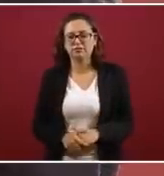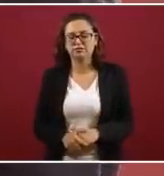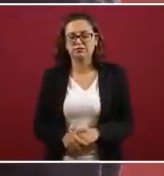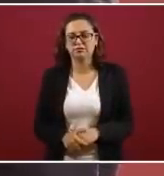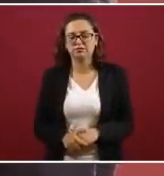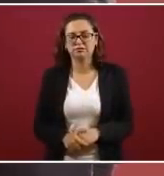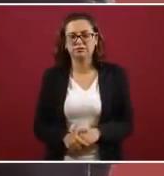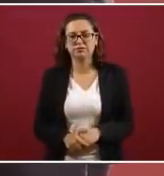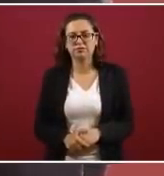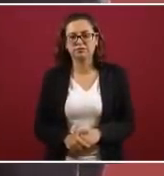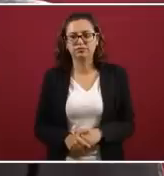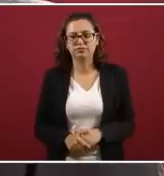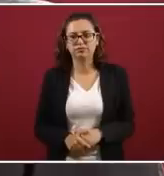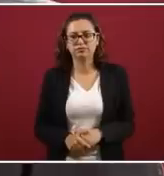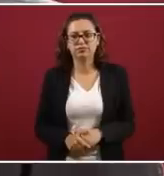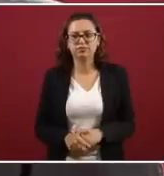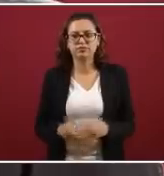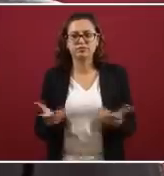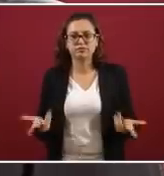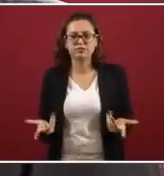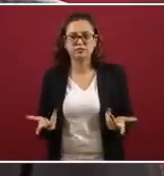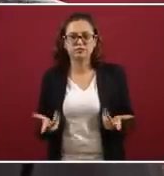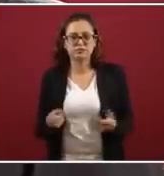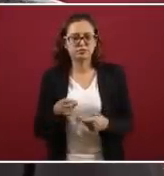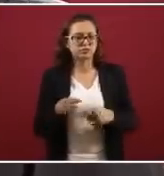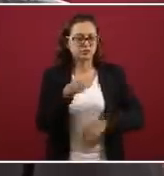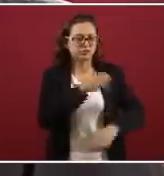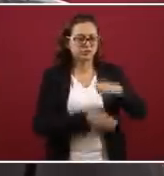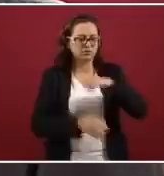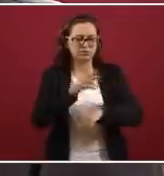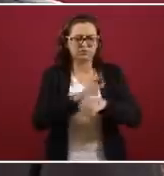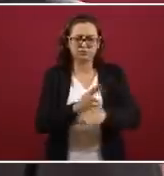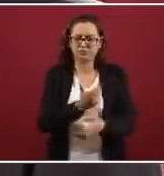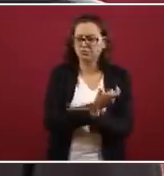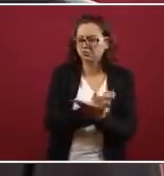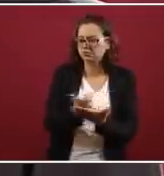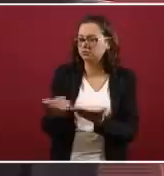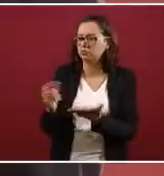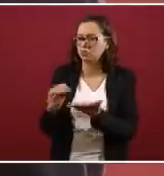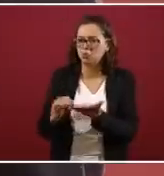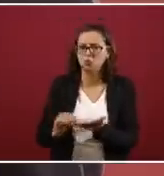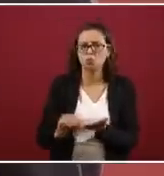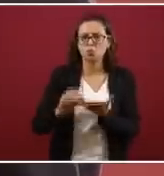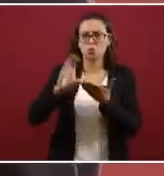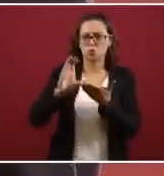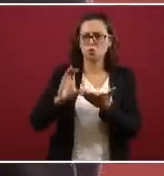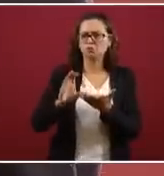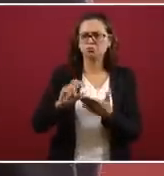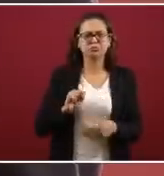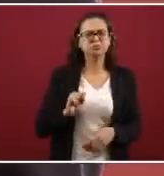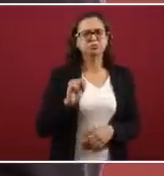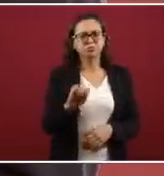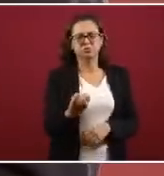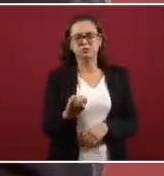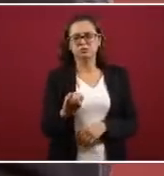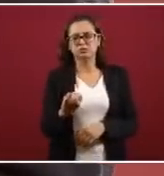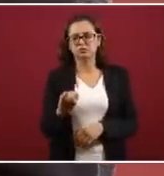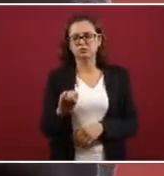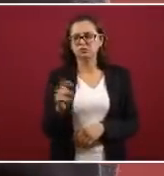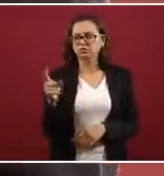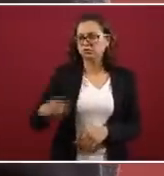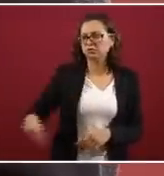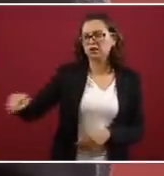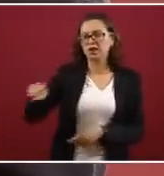acepte el sector empresarial un aumento del salario y no acepten o no lo